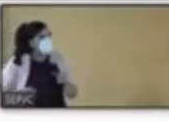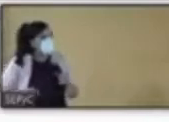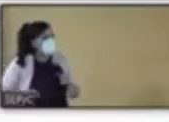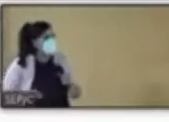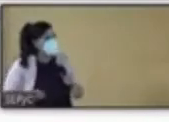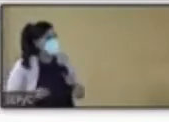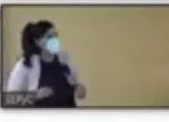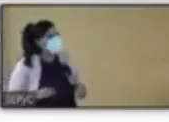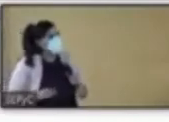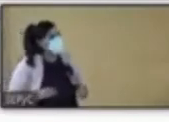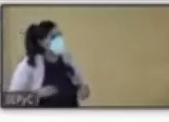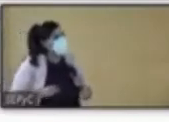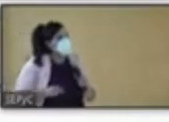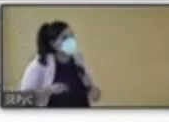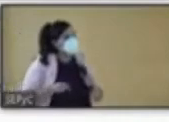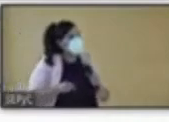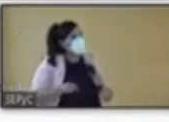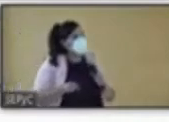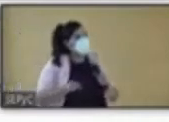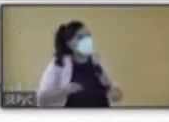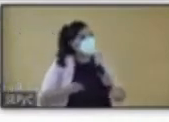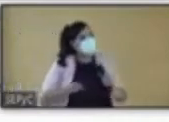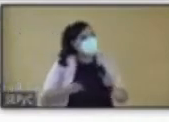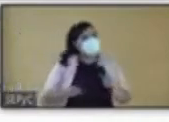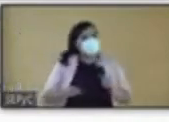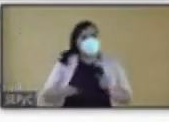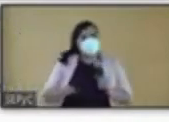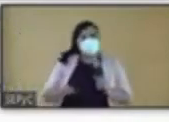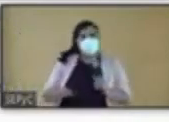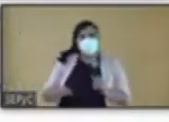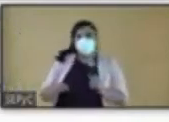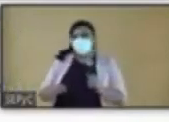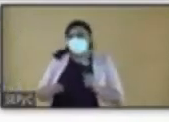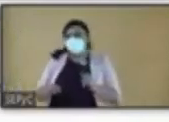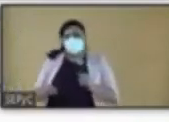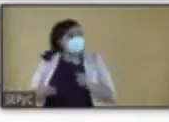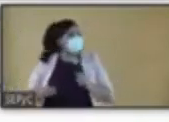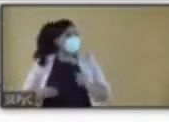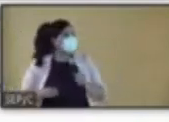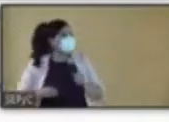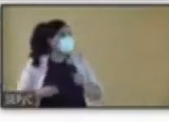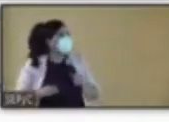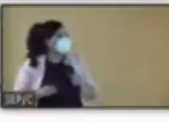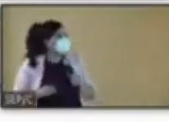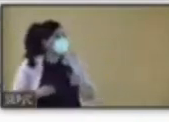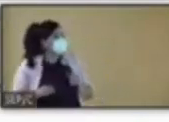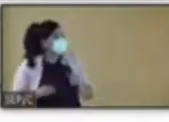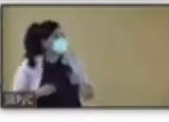deben identificarse con el saldo al 31 de diciembre del 2020.